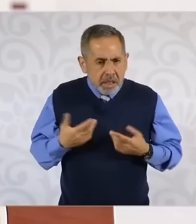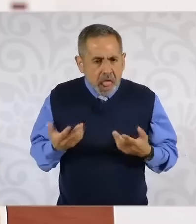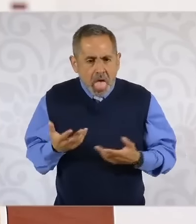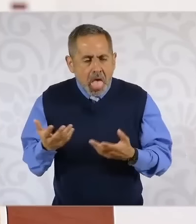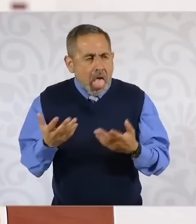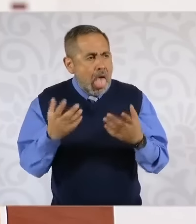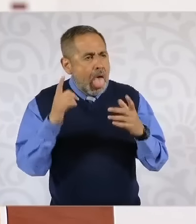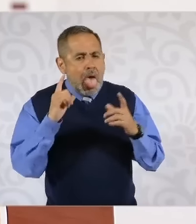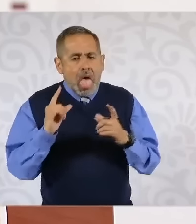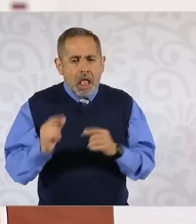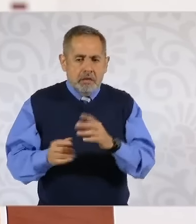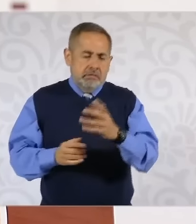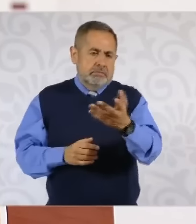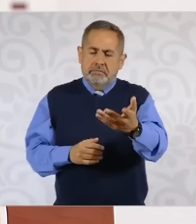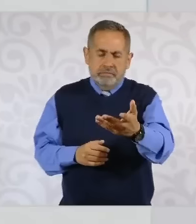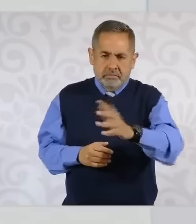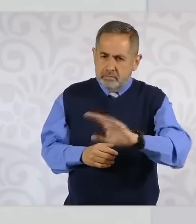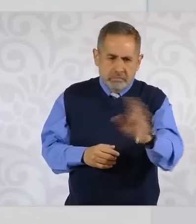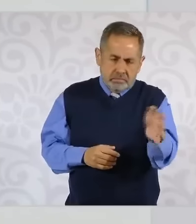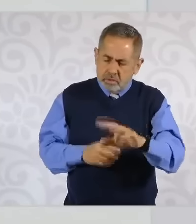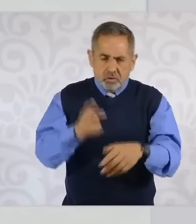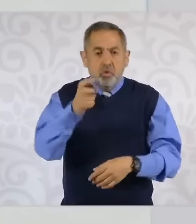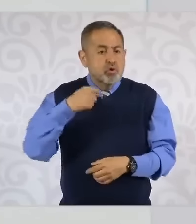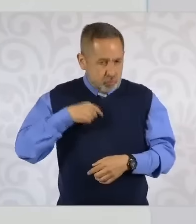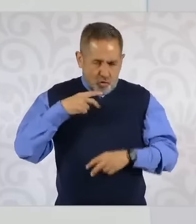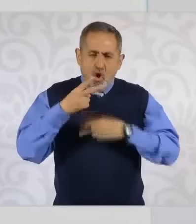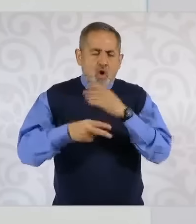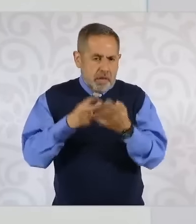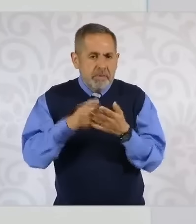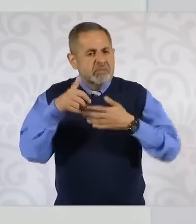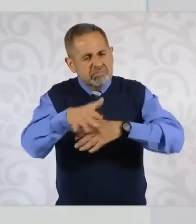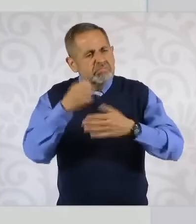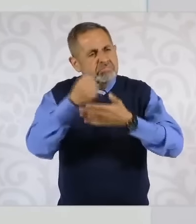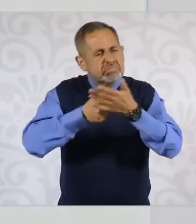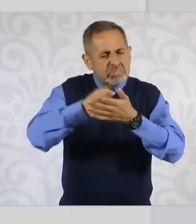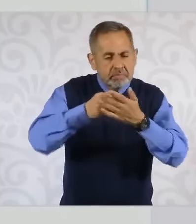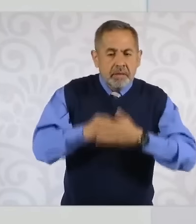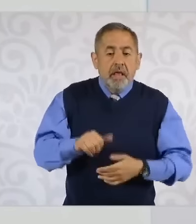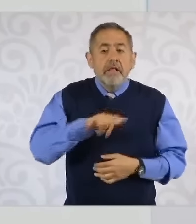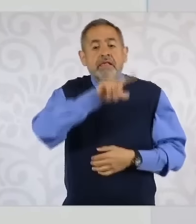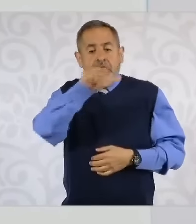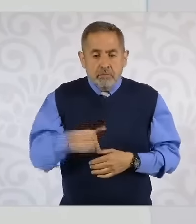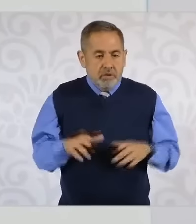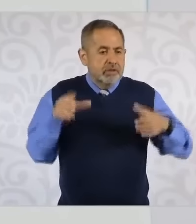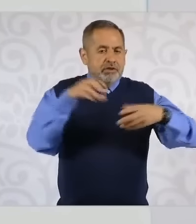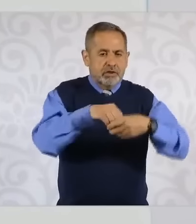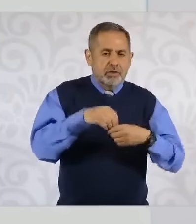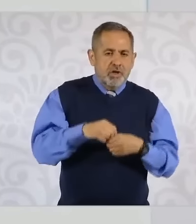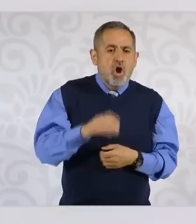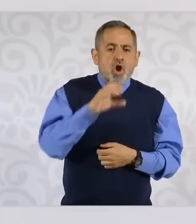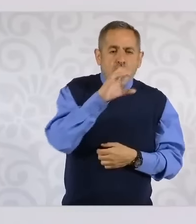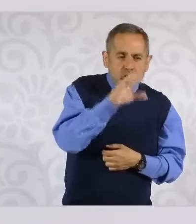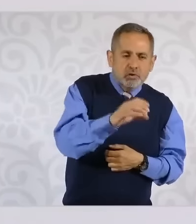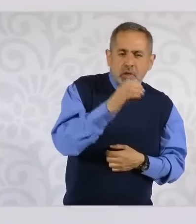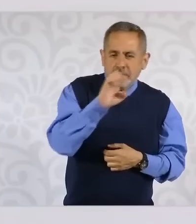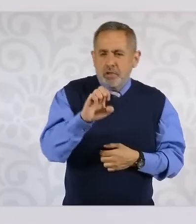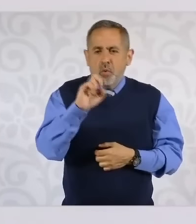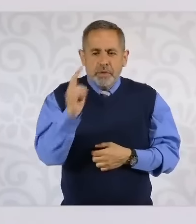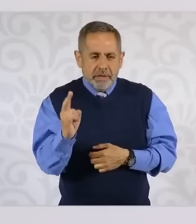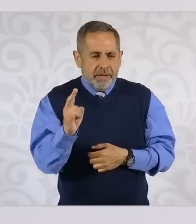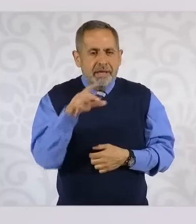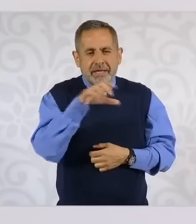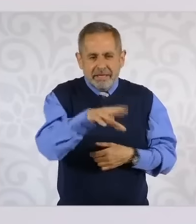Entonces siempre estuvimos en contra de ello, ahí me tocó participar en un movimiento y después en el movimiento del Consejo Estudiantil Universitario,